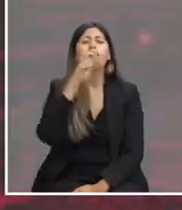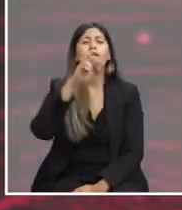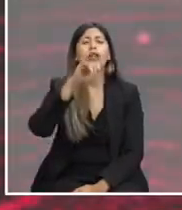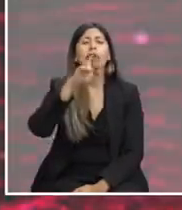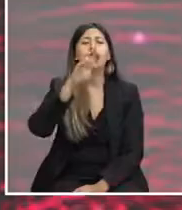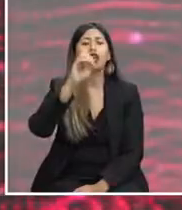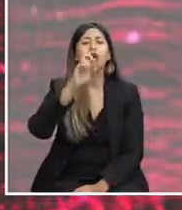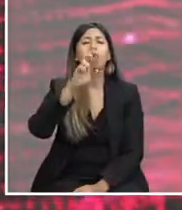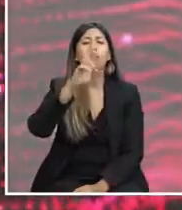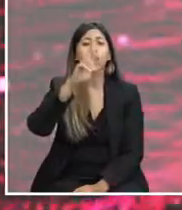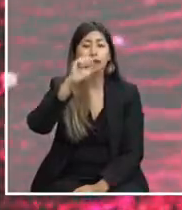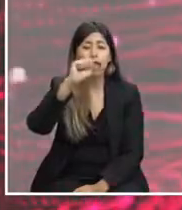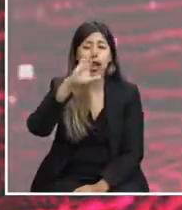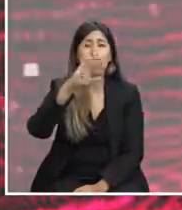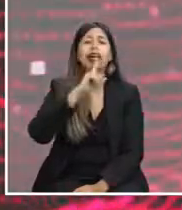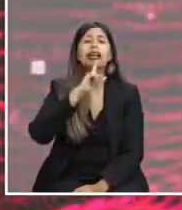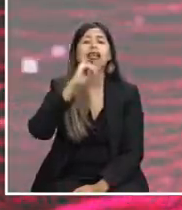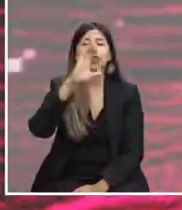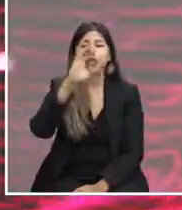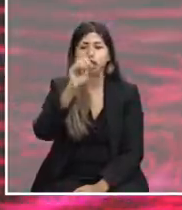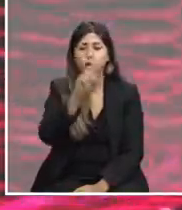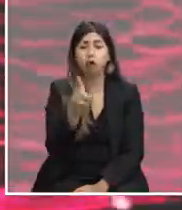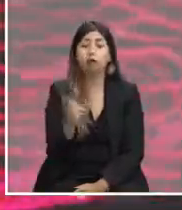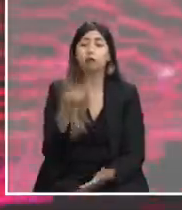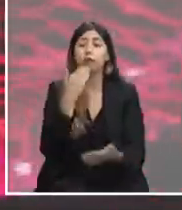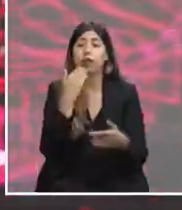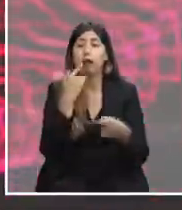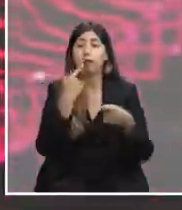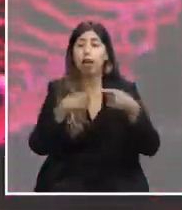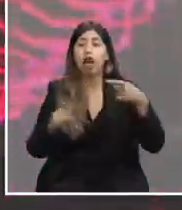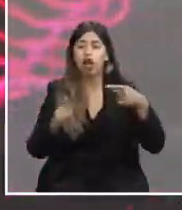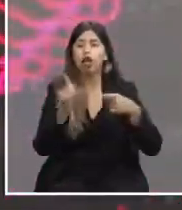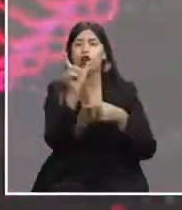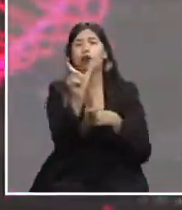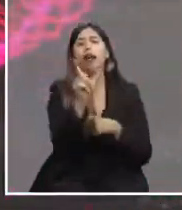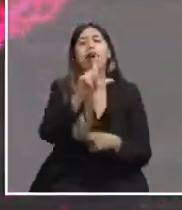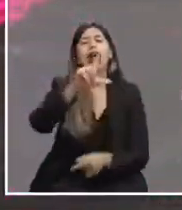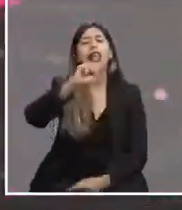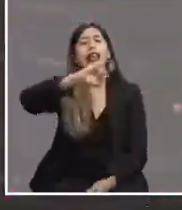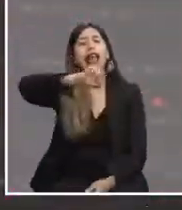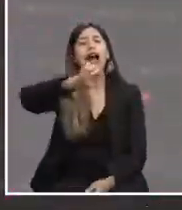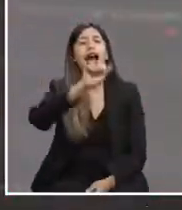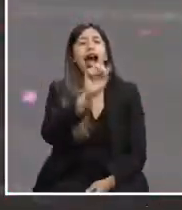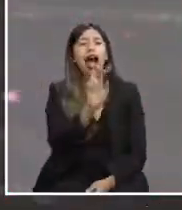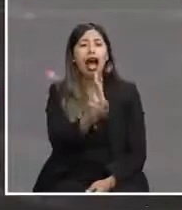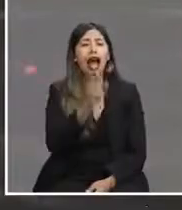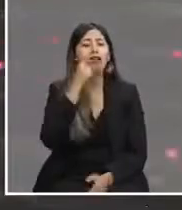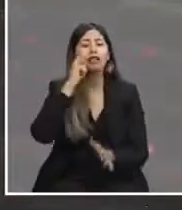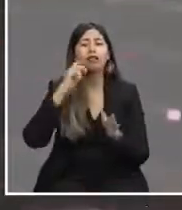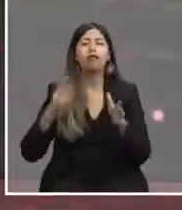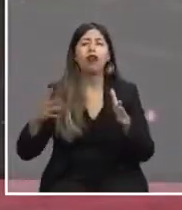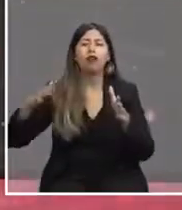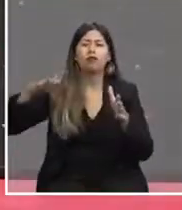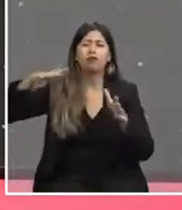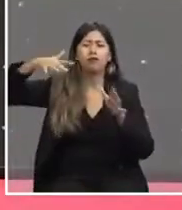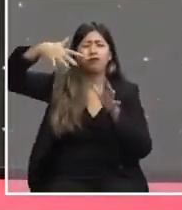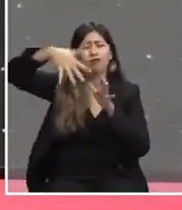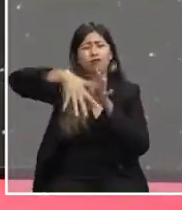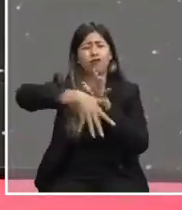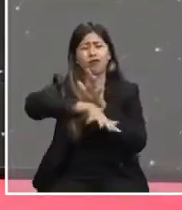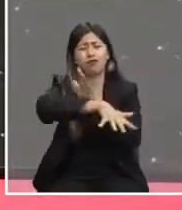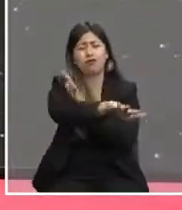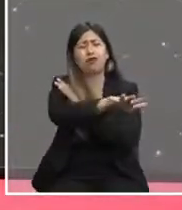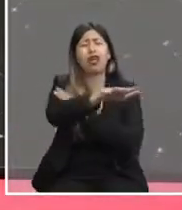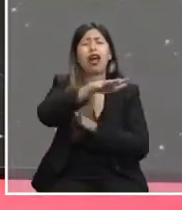que se llaman lahares. Lahar es una palabra indonesia que da a entender cuáles son las corrientes de barro que bajan a través de los